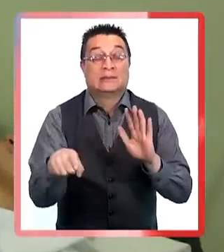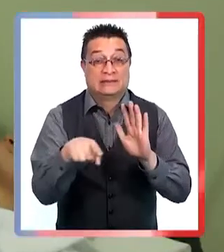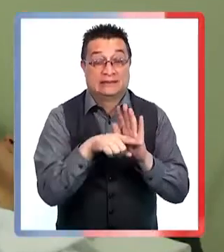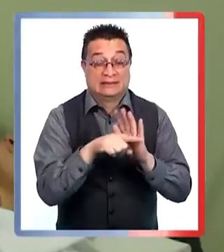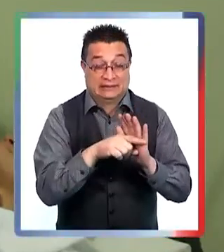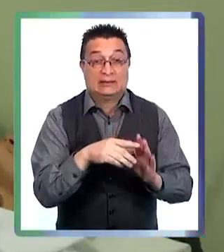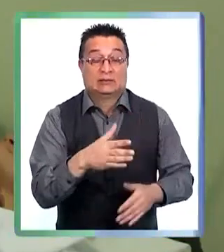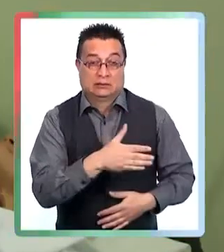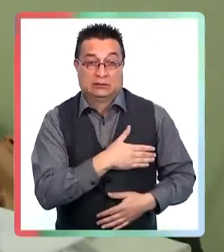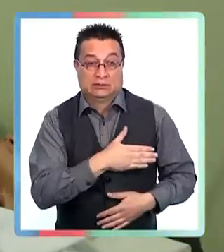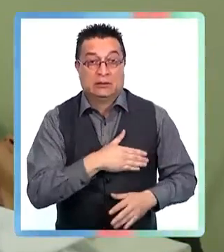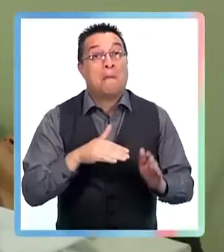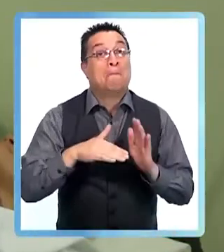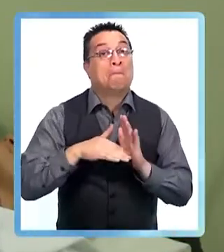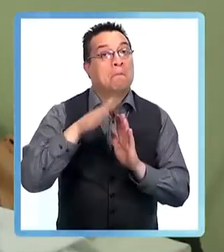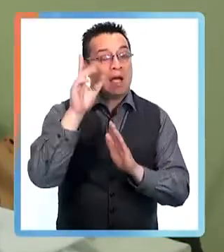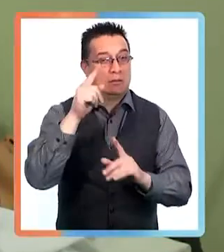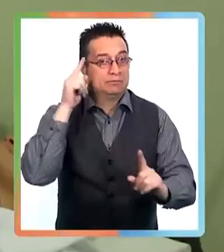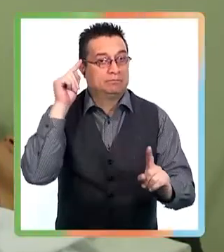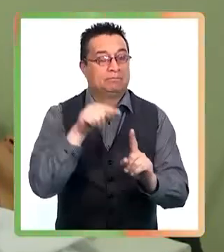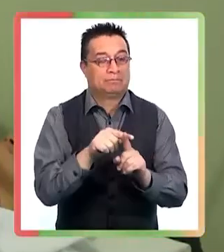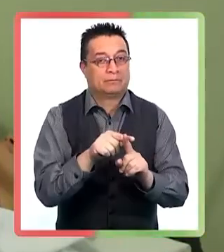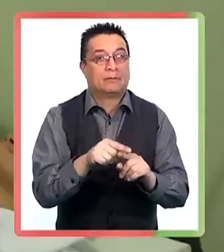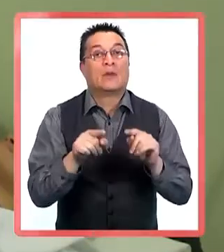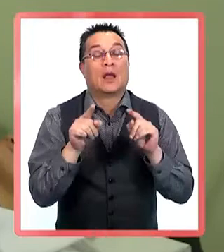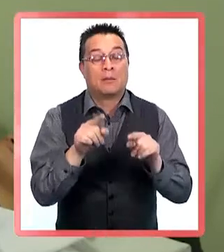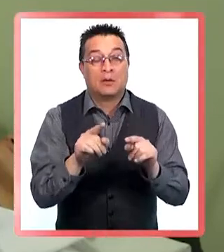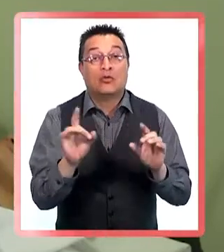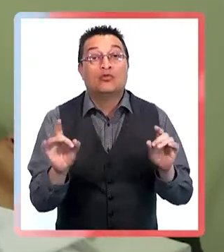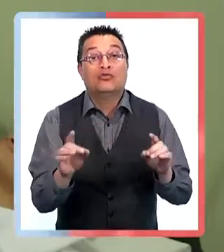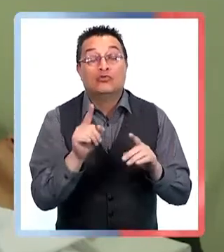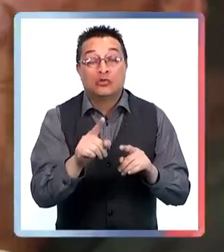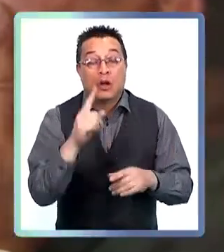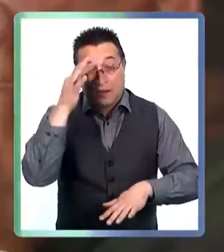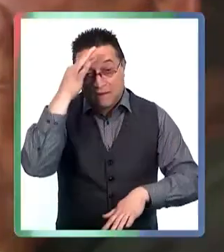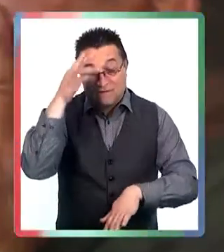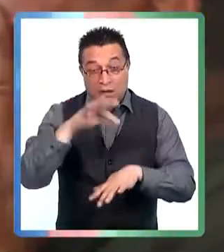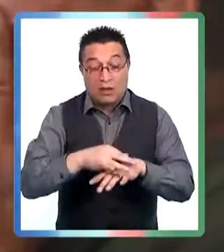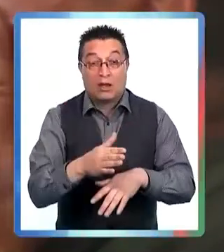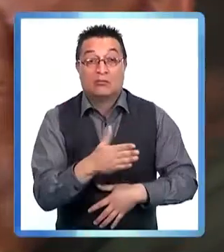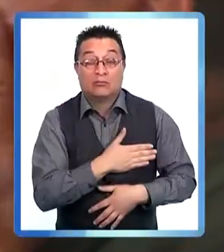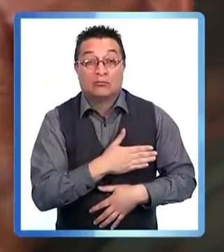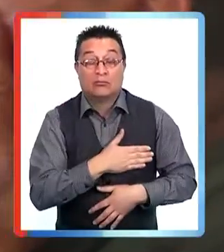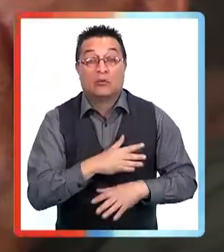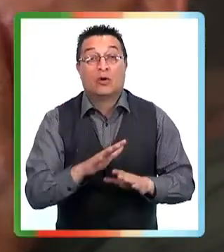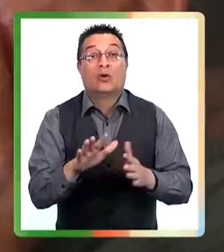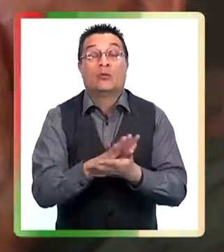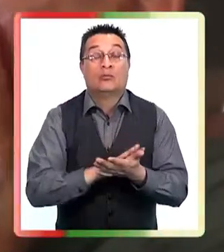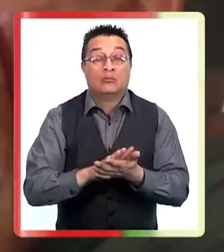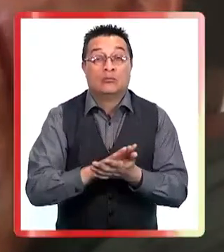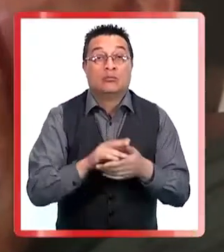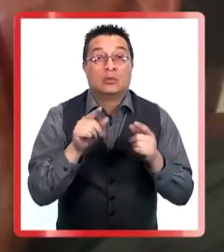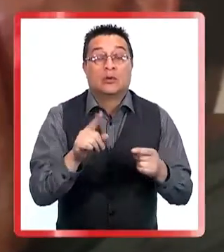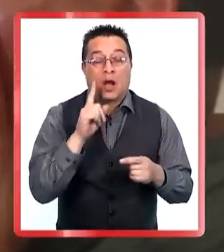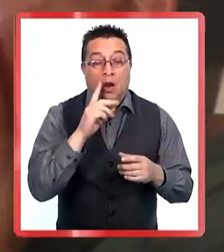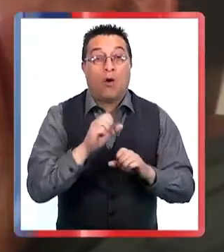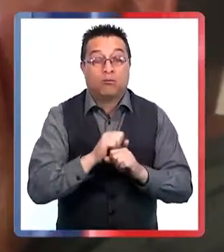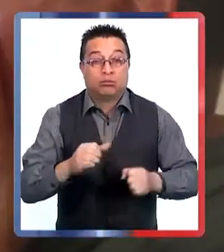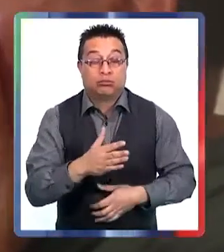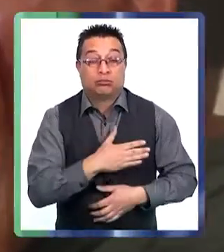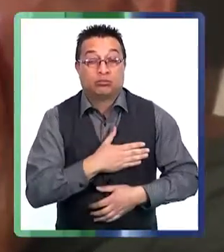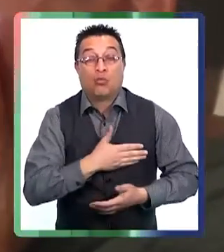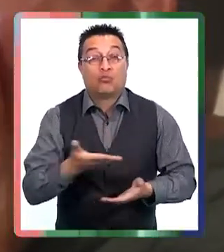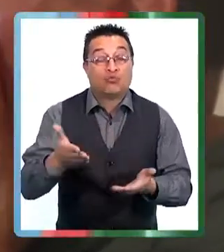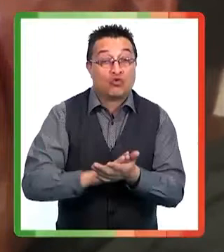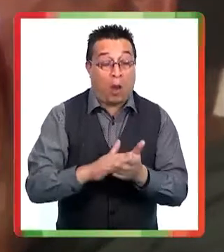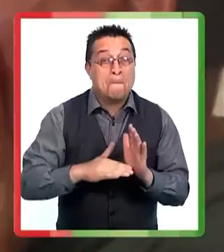El impacto cardiovascular quizás es el más notable, pero en el caso de la enfermedad coronaria, por ejemplo, la probabilidad de que uno tenga un